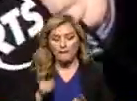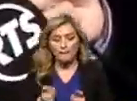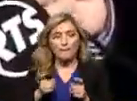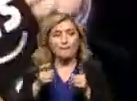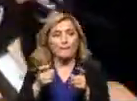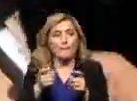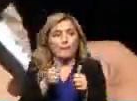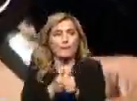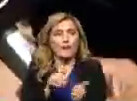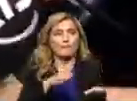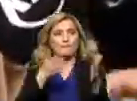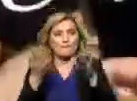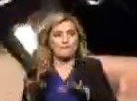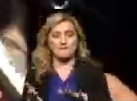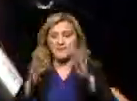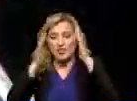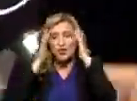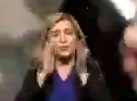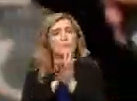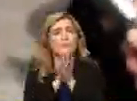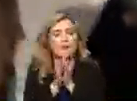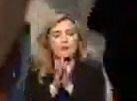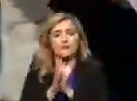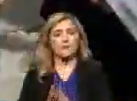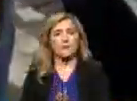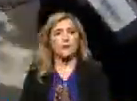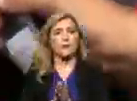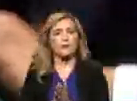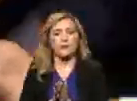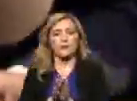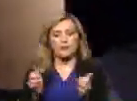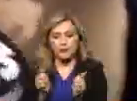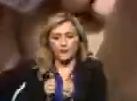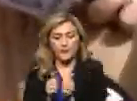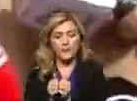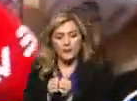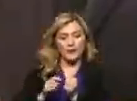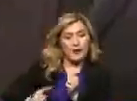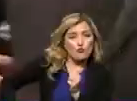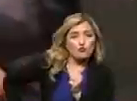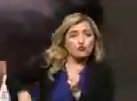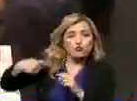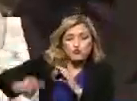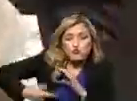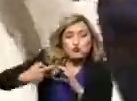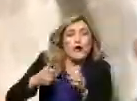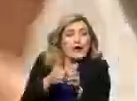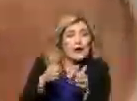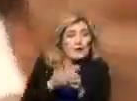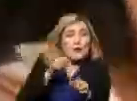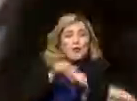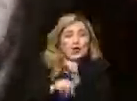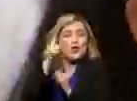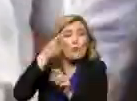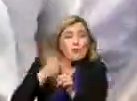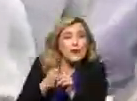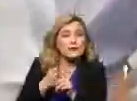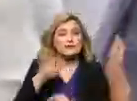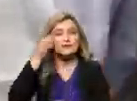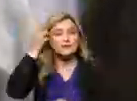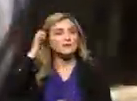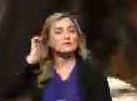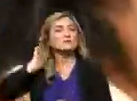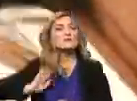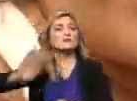cáncer terminal y no lo atienden porque esa máquina tiene un mes dañada. Todo está en proceso de